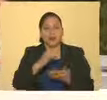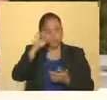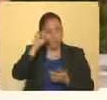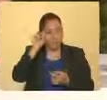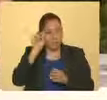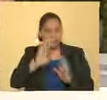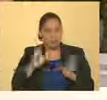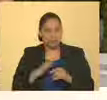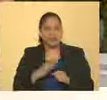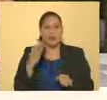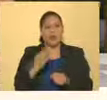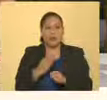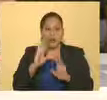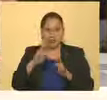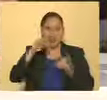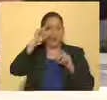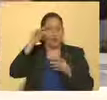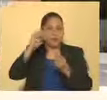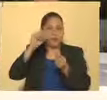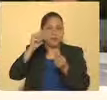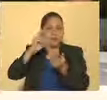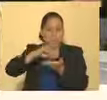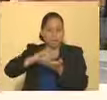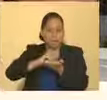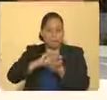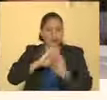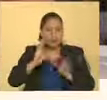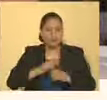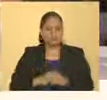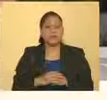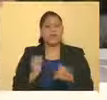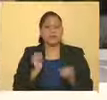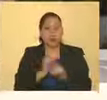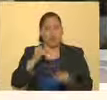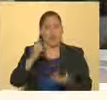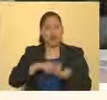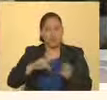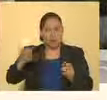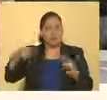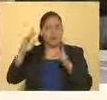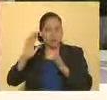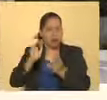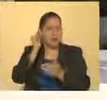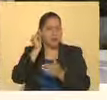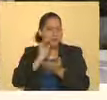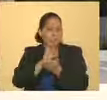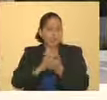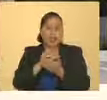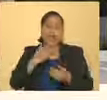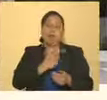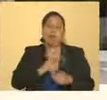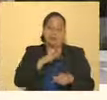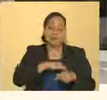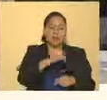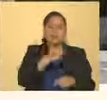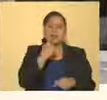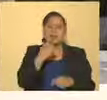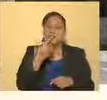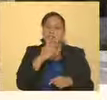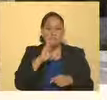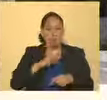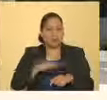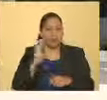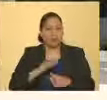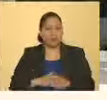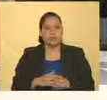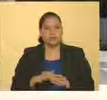ya se convirtió en polvitito. También lo pueden conseguir, ya viene molido. A mí me gusta más así porque da más sabor. Sí. Tú te tendríamos que